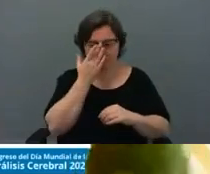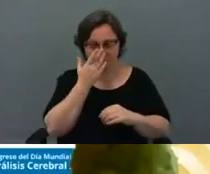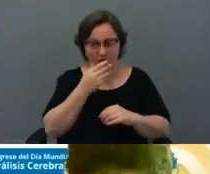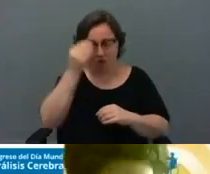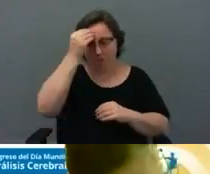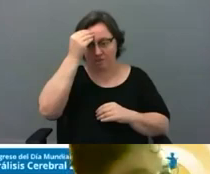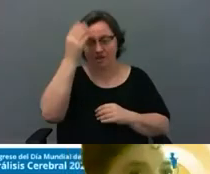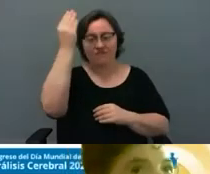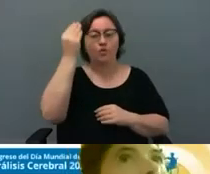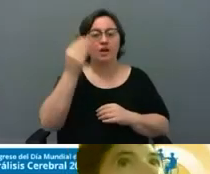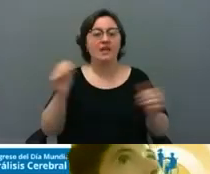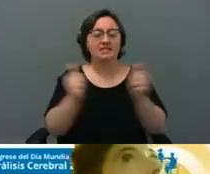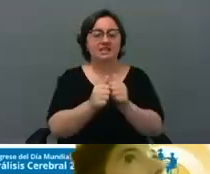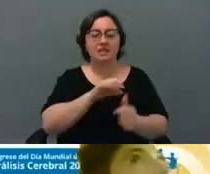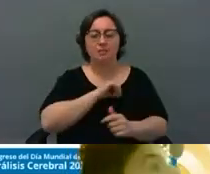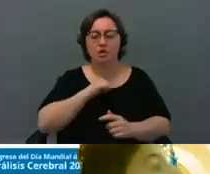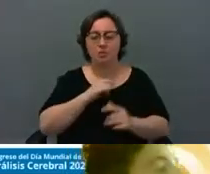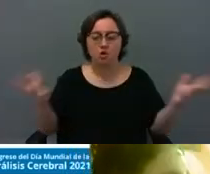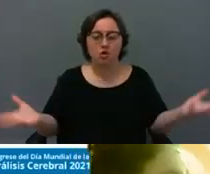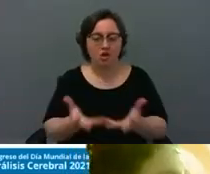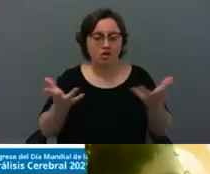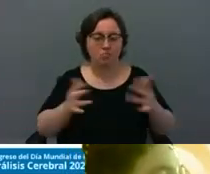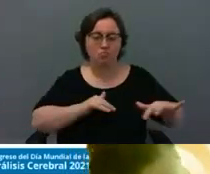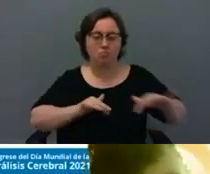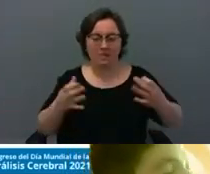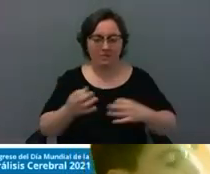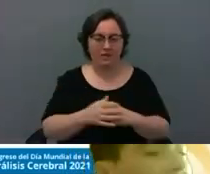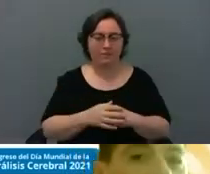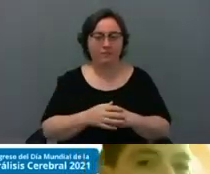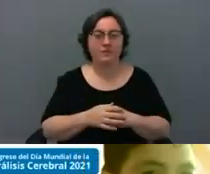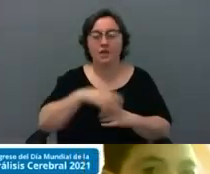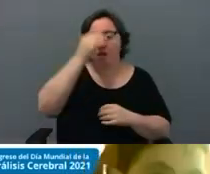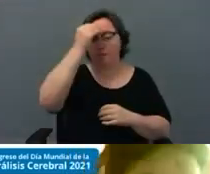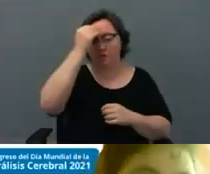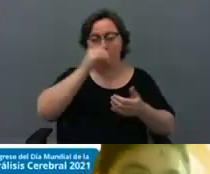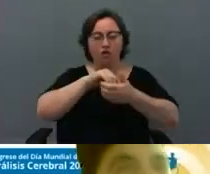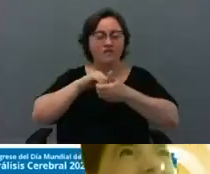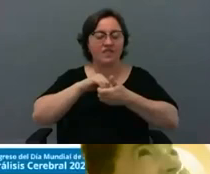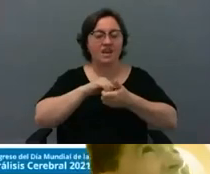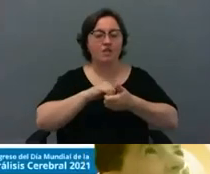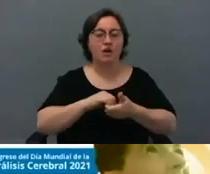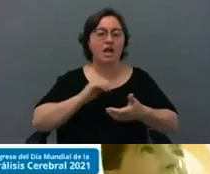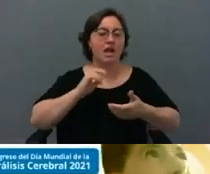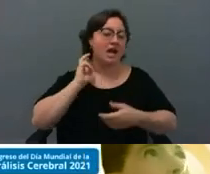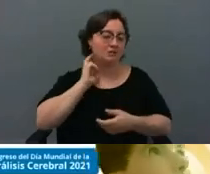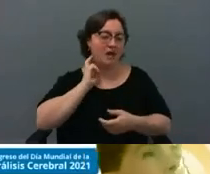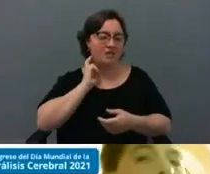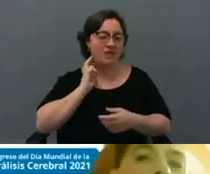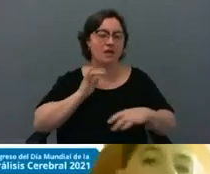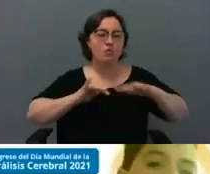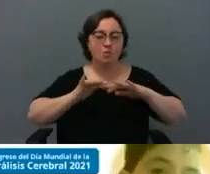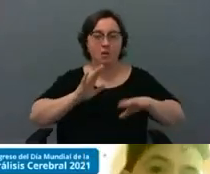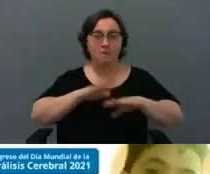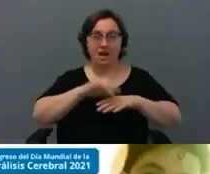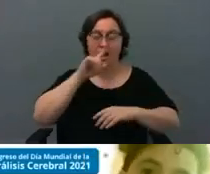un impulso y me consta que así se va a hacer o así se está planteando desde Confederación Aspace para el próximo año,